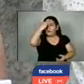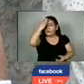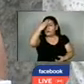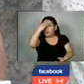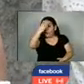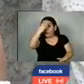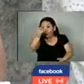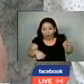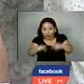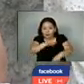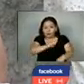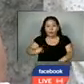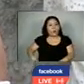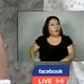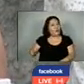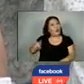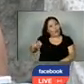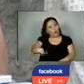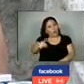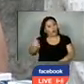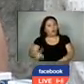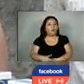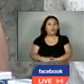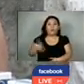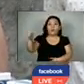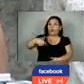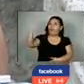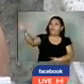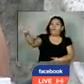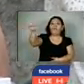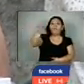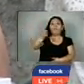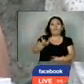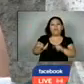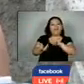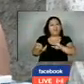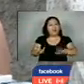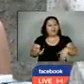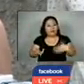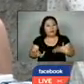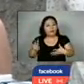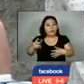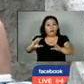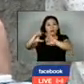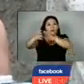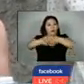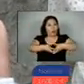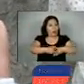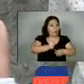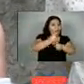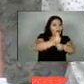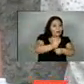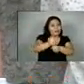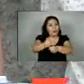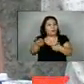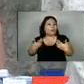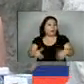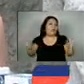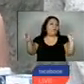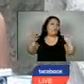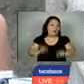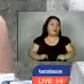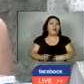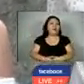teníamos aquí en el país, ahora venía ya una buena parte de las delegaciones y estamos esperando